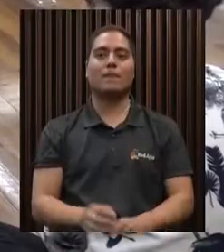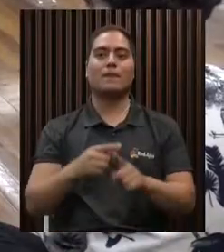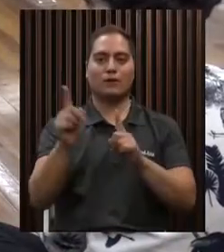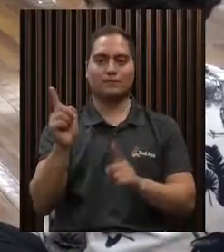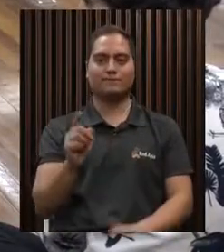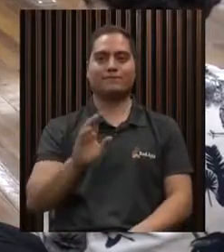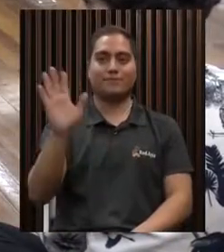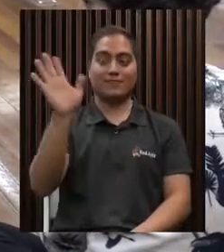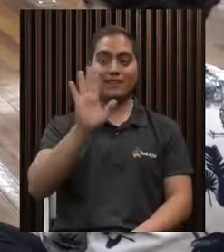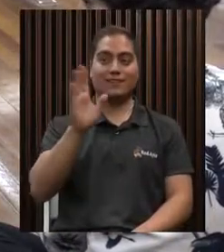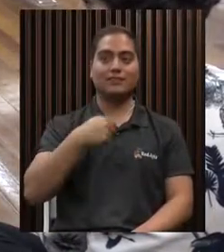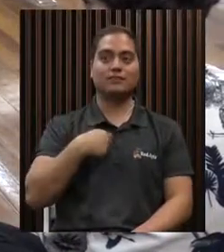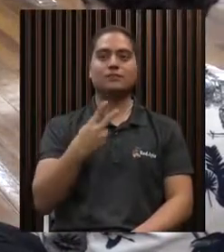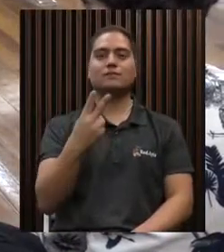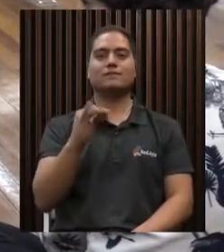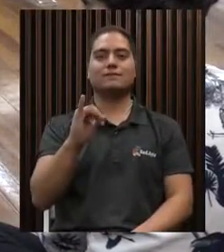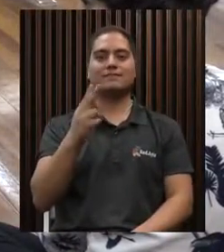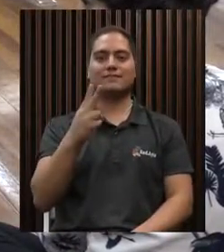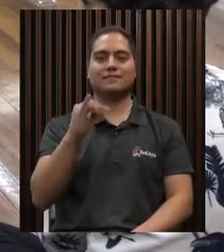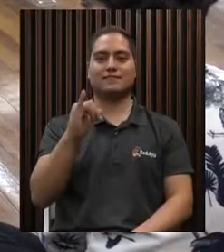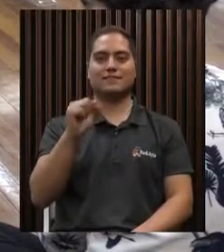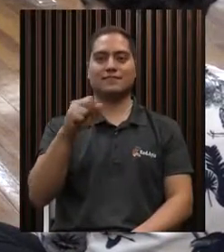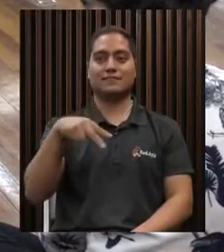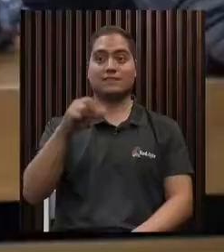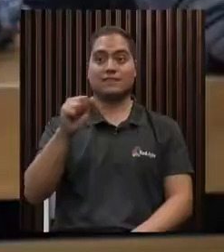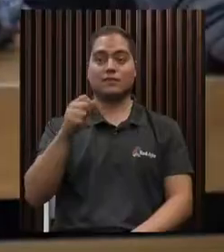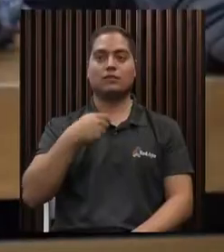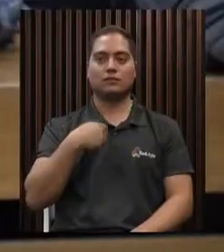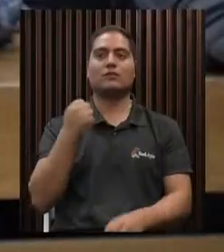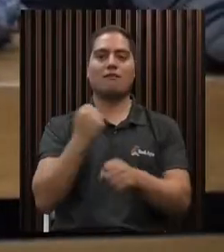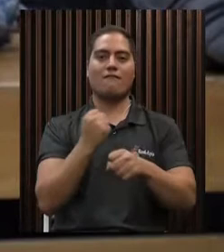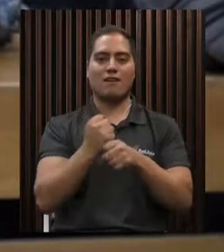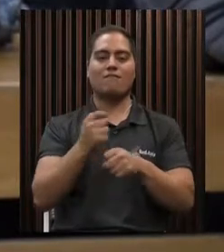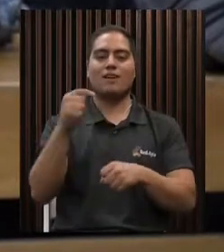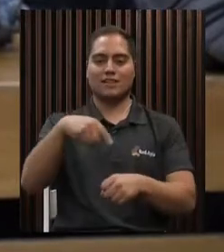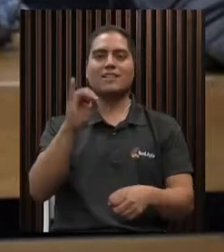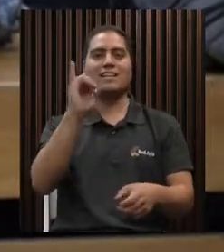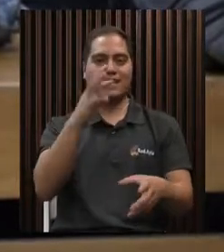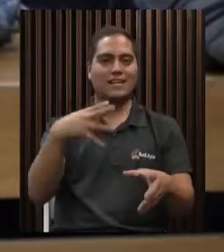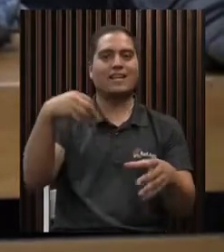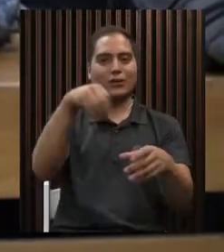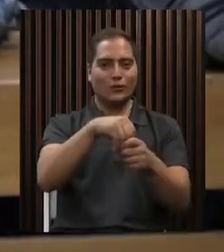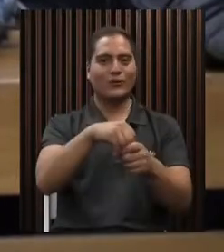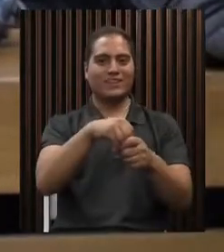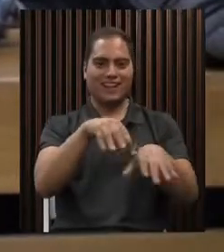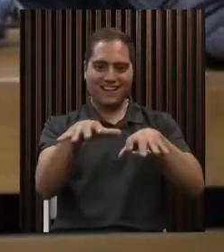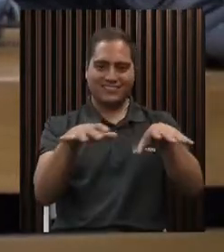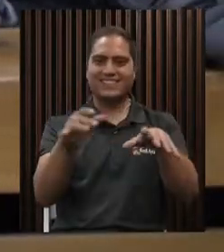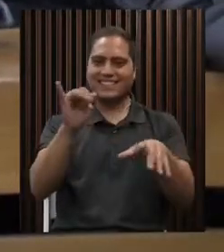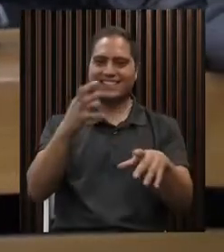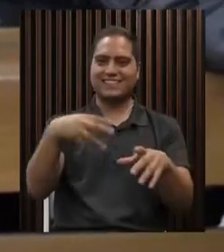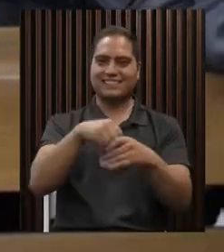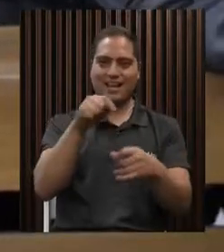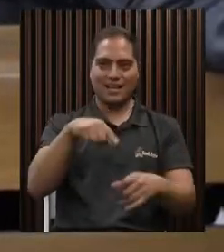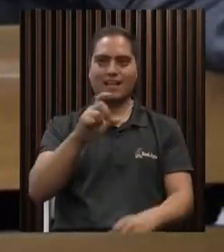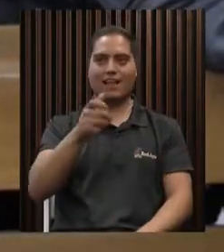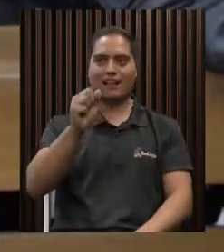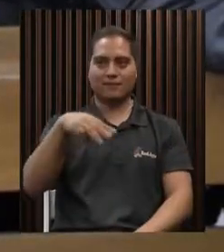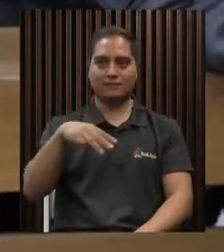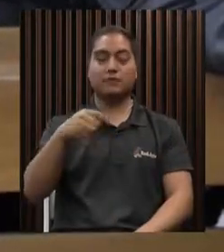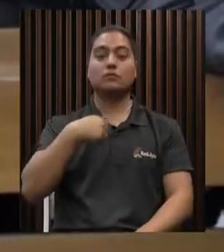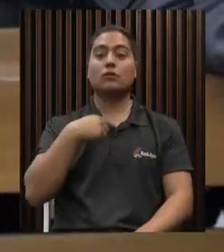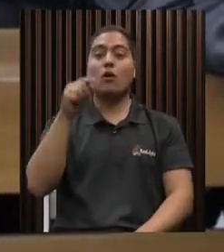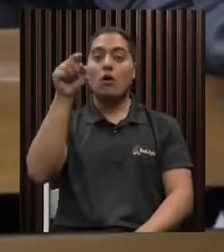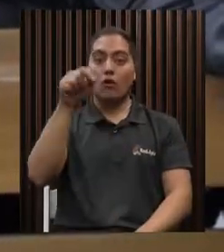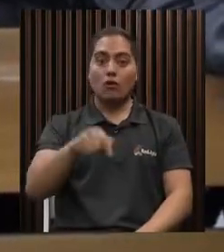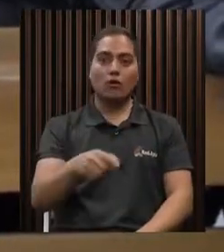Hola, soy Viviana, trabajo para Incluye acá en GAM y hoy quiero